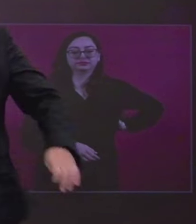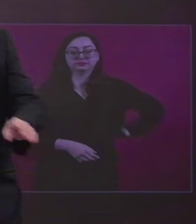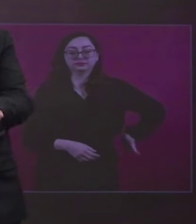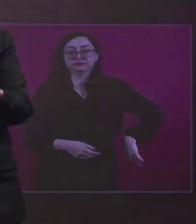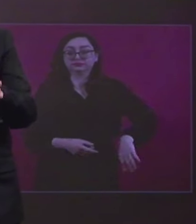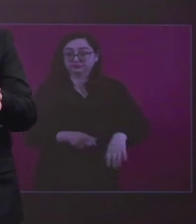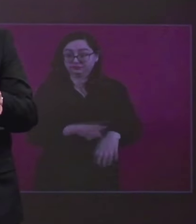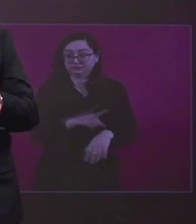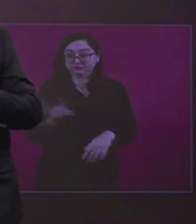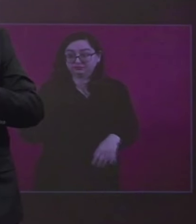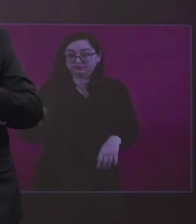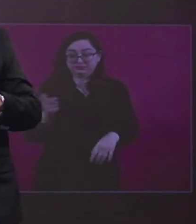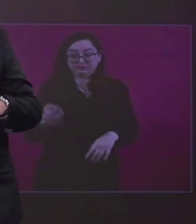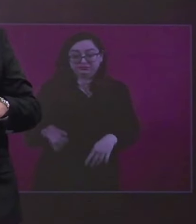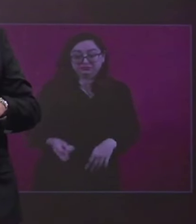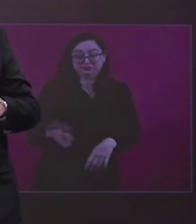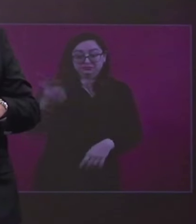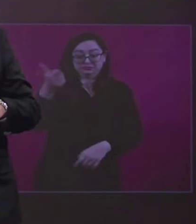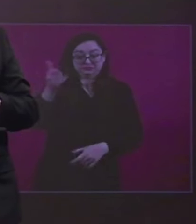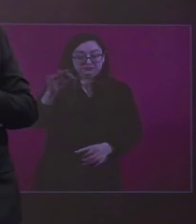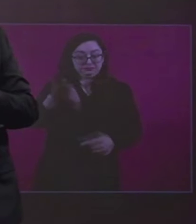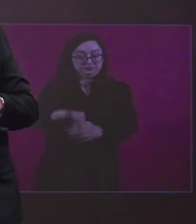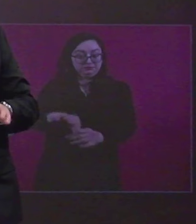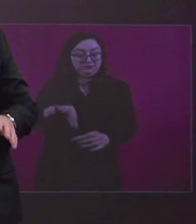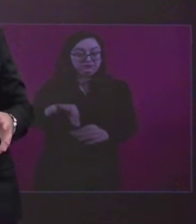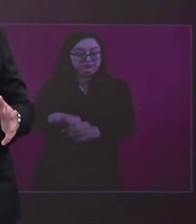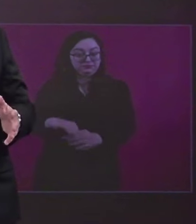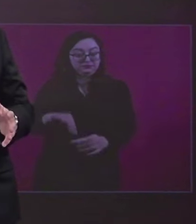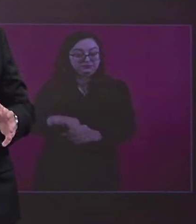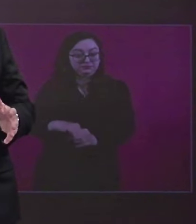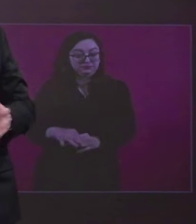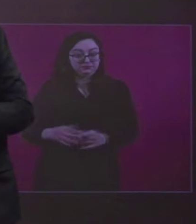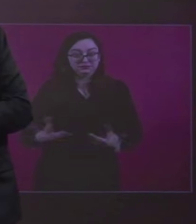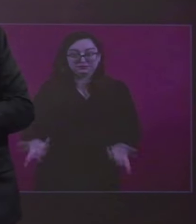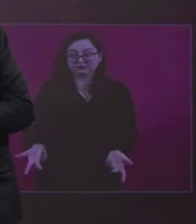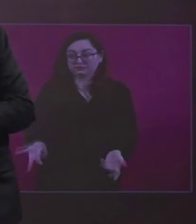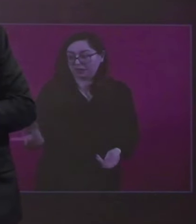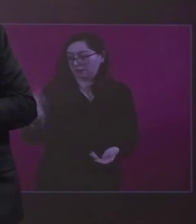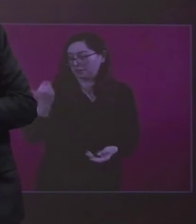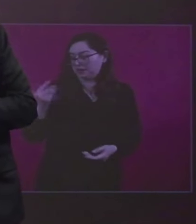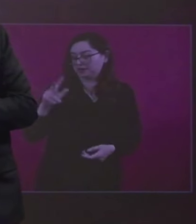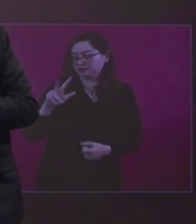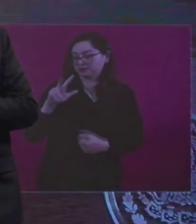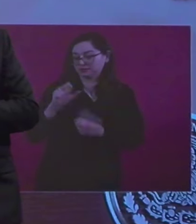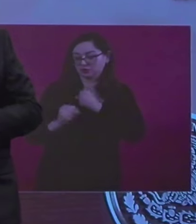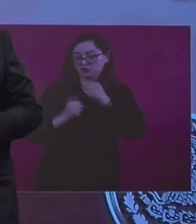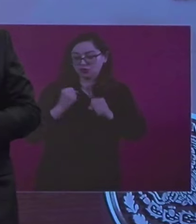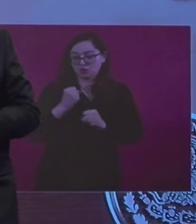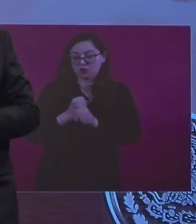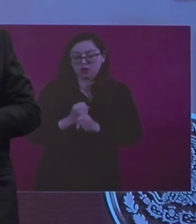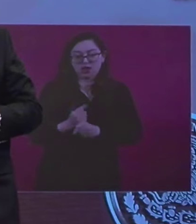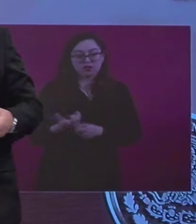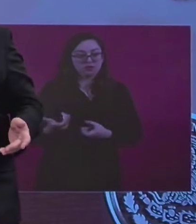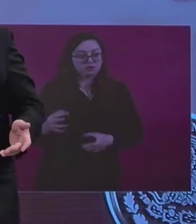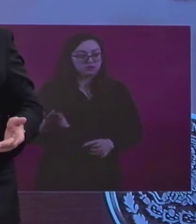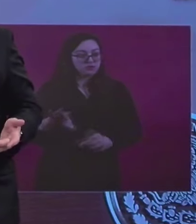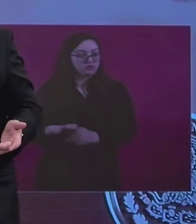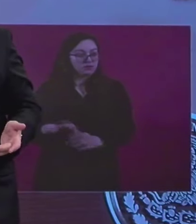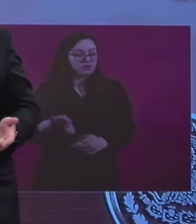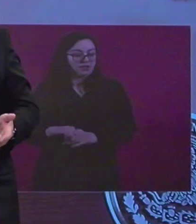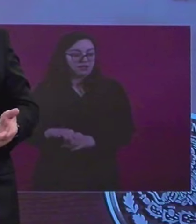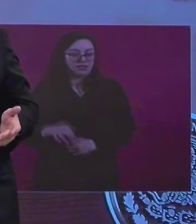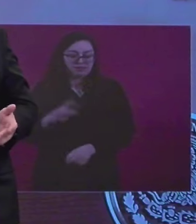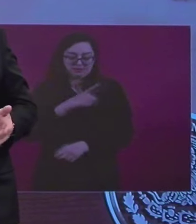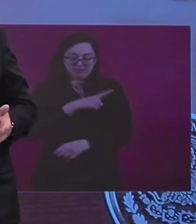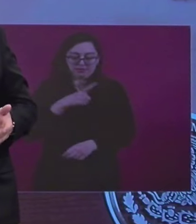país un destino que está bajo su tutela Porque si Claudia shen bonardo llegar a